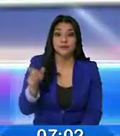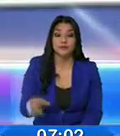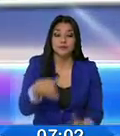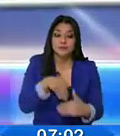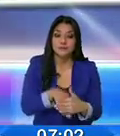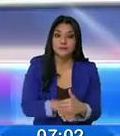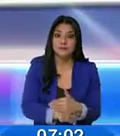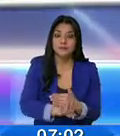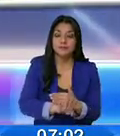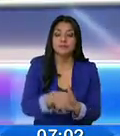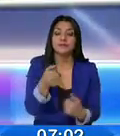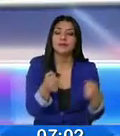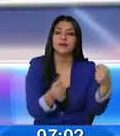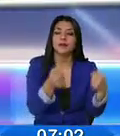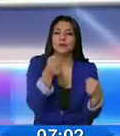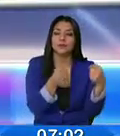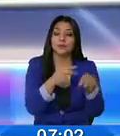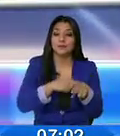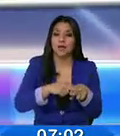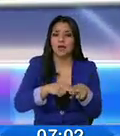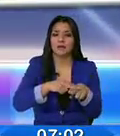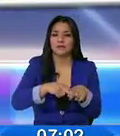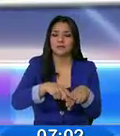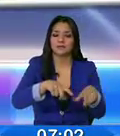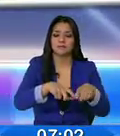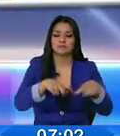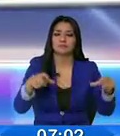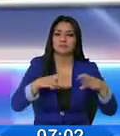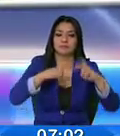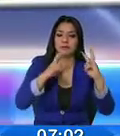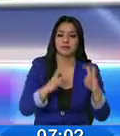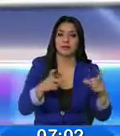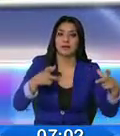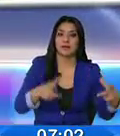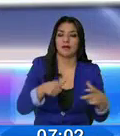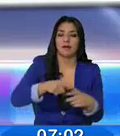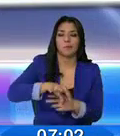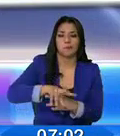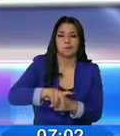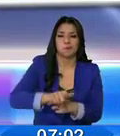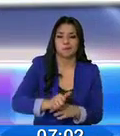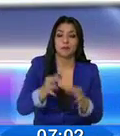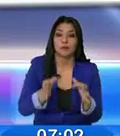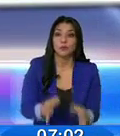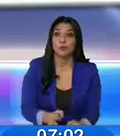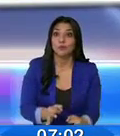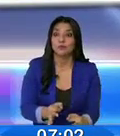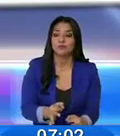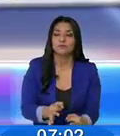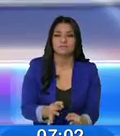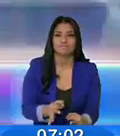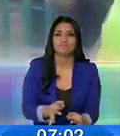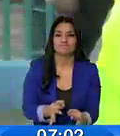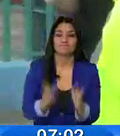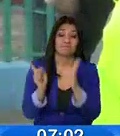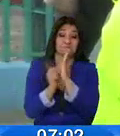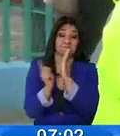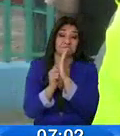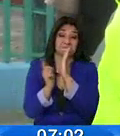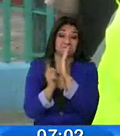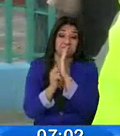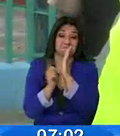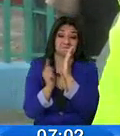caso el robo de unas baterías de un camión. Inmediatamente se activa la alarma y